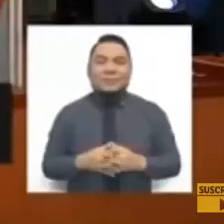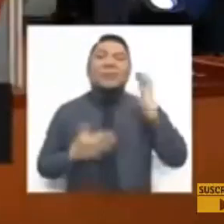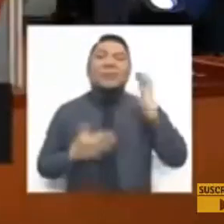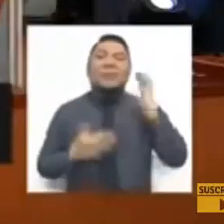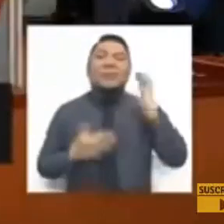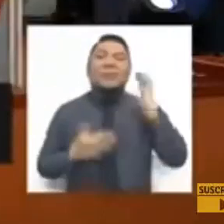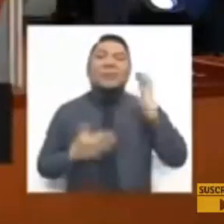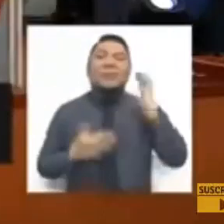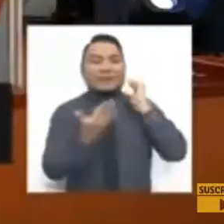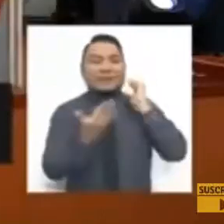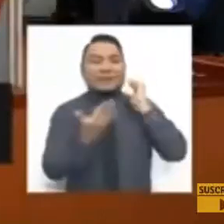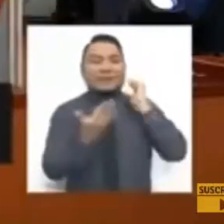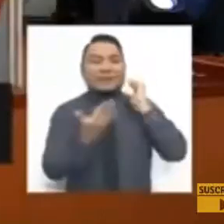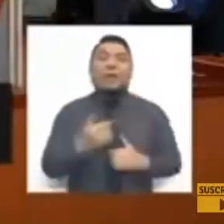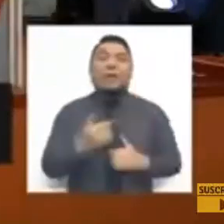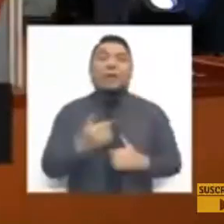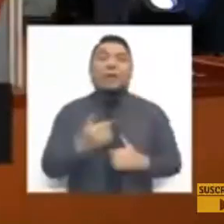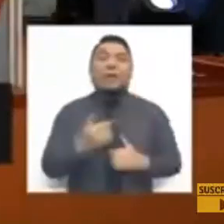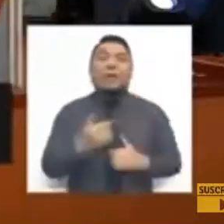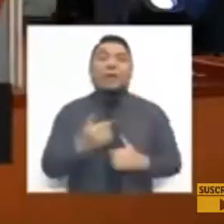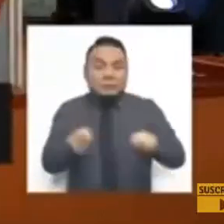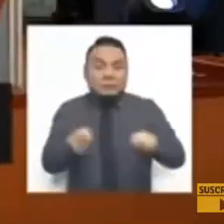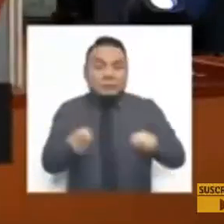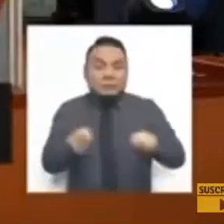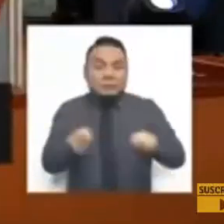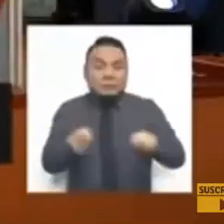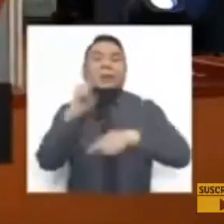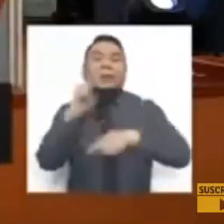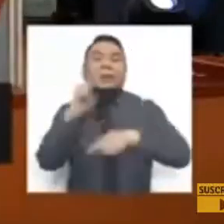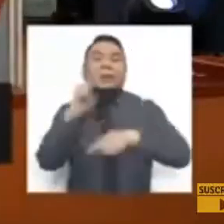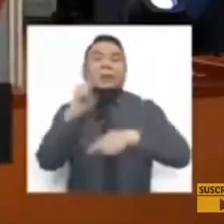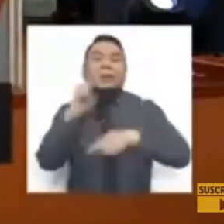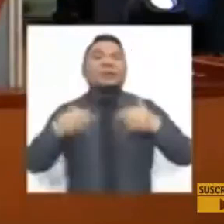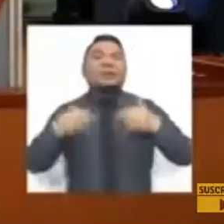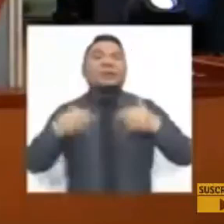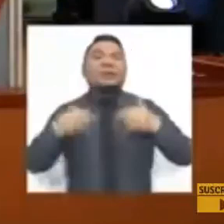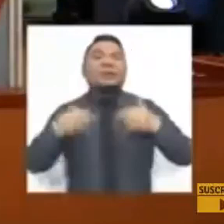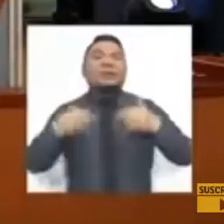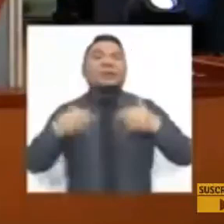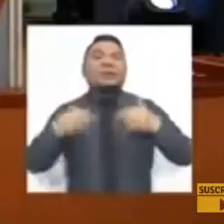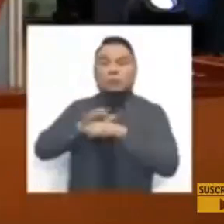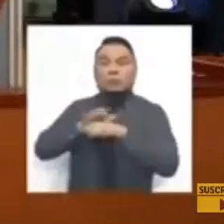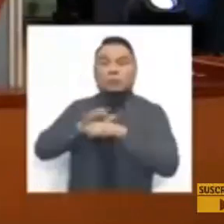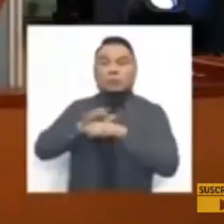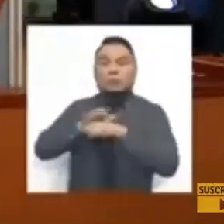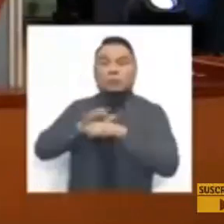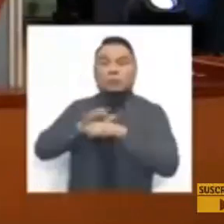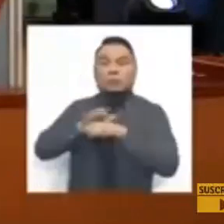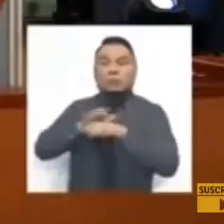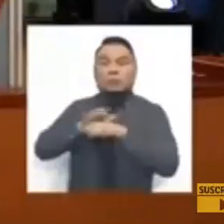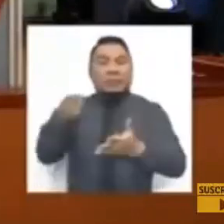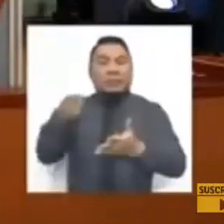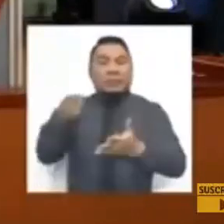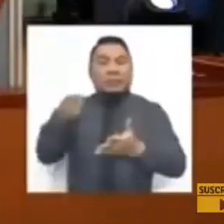Agradeciendo a ambos candidatos, hacemos una pausa comercial y regresamos con el segundo bloque, salud y manejo de la pandemia, en el